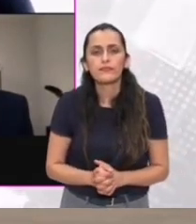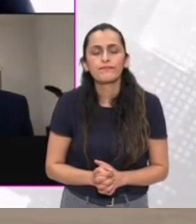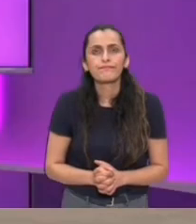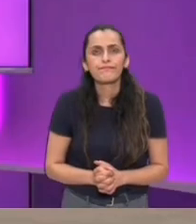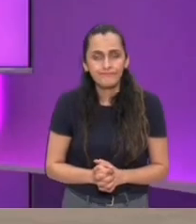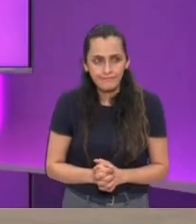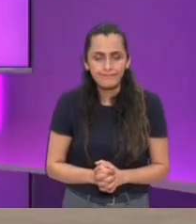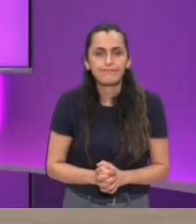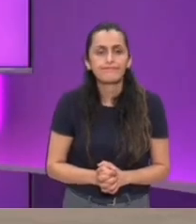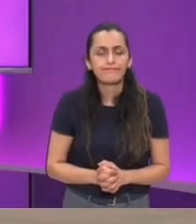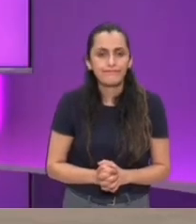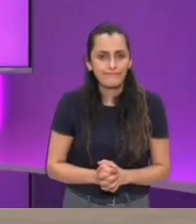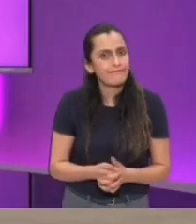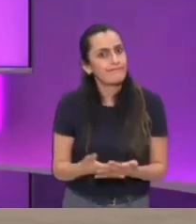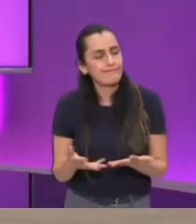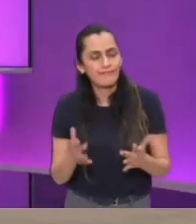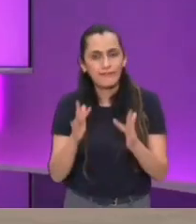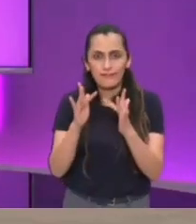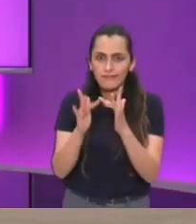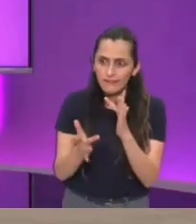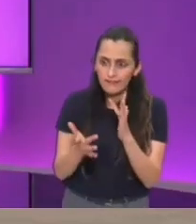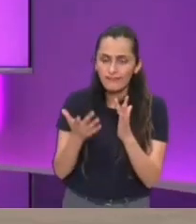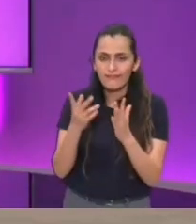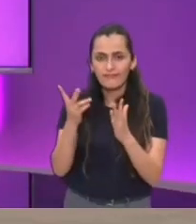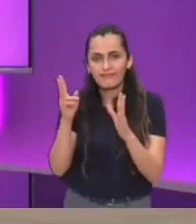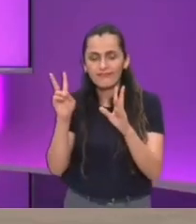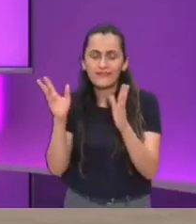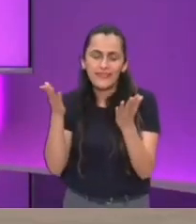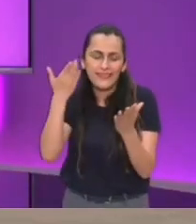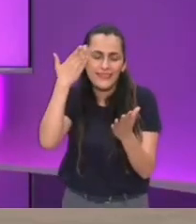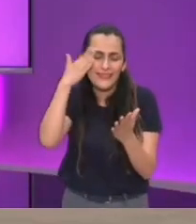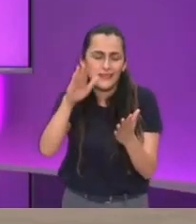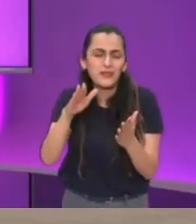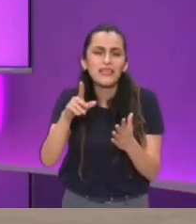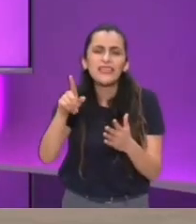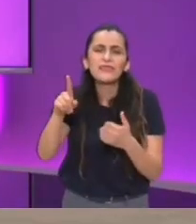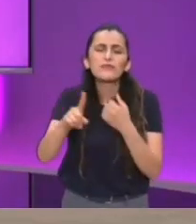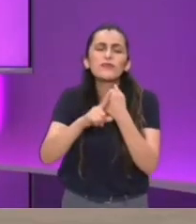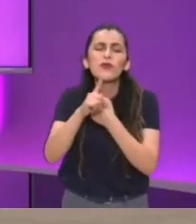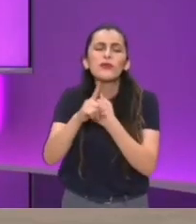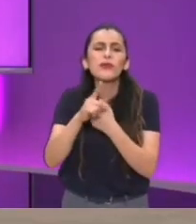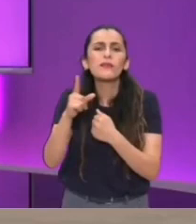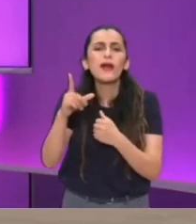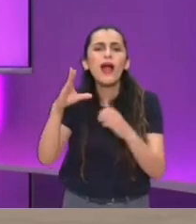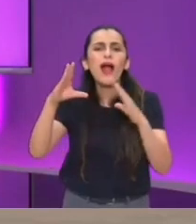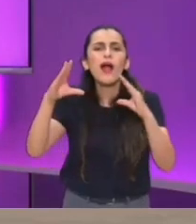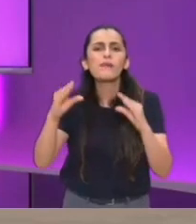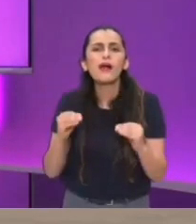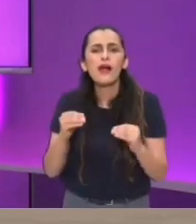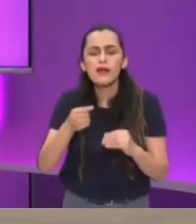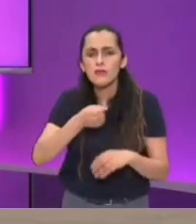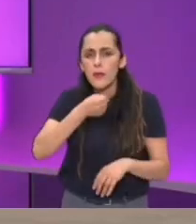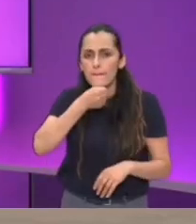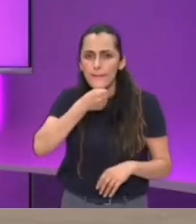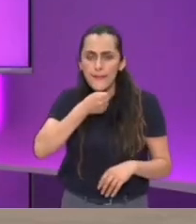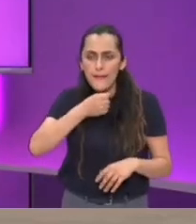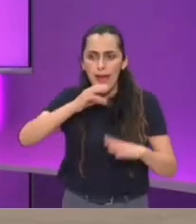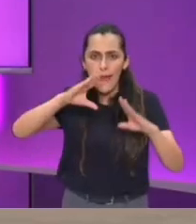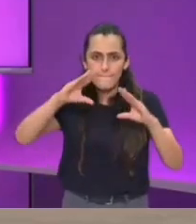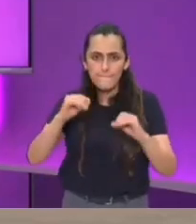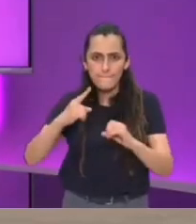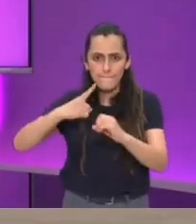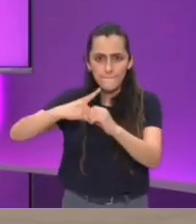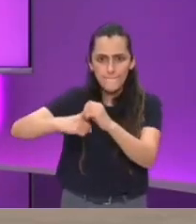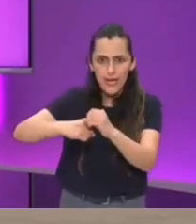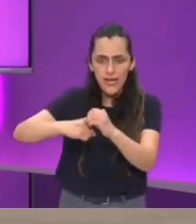Bueno, en tanto solucionamos este tema, de a lo mejor se me hace que tienen apagado su micrófono, si pueden